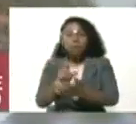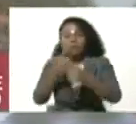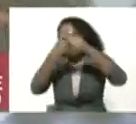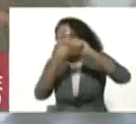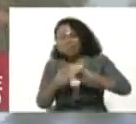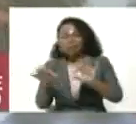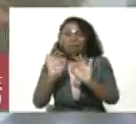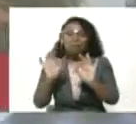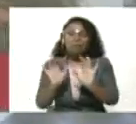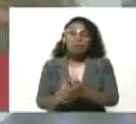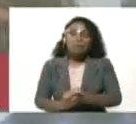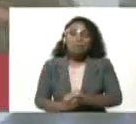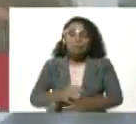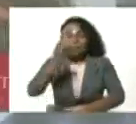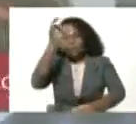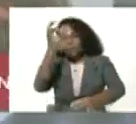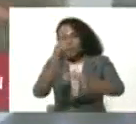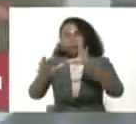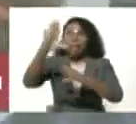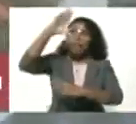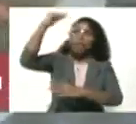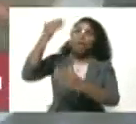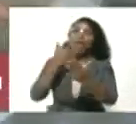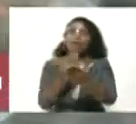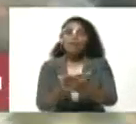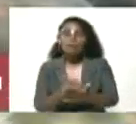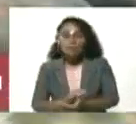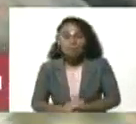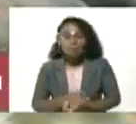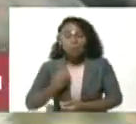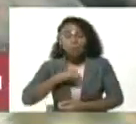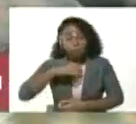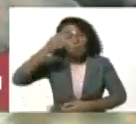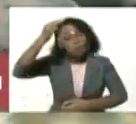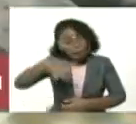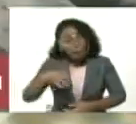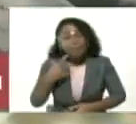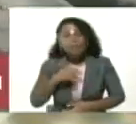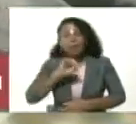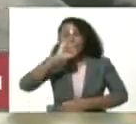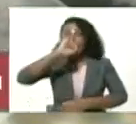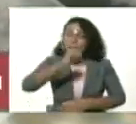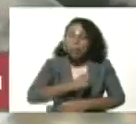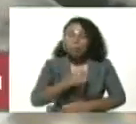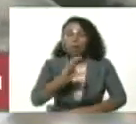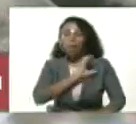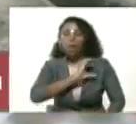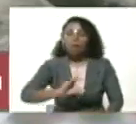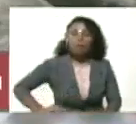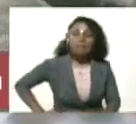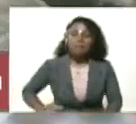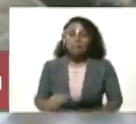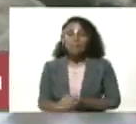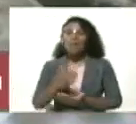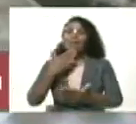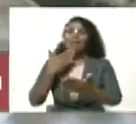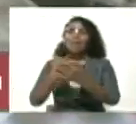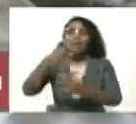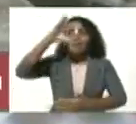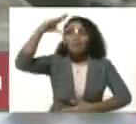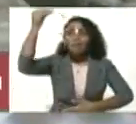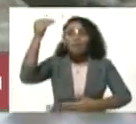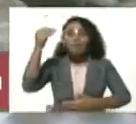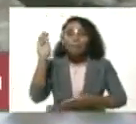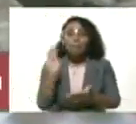incalculable. Gracias a Dios. Decimos nosotros, los creyentes, los devotos, los cristianos, gracias a Dios